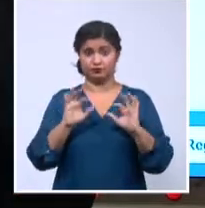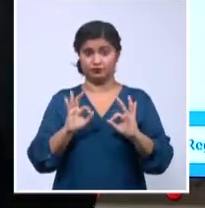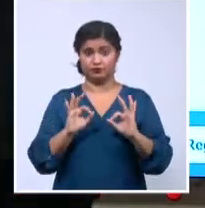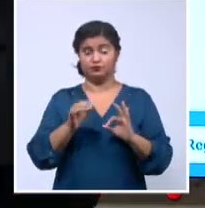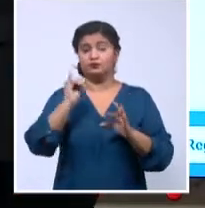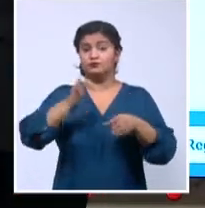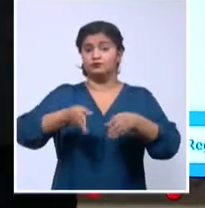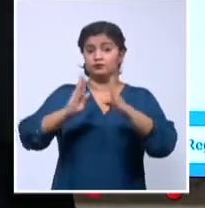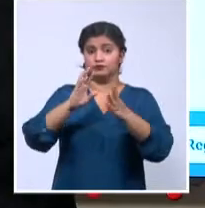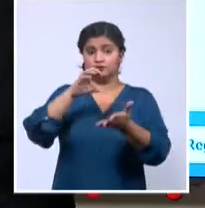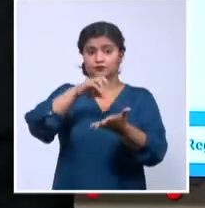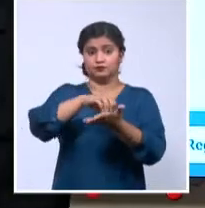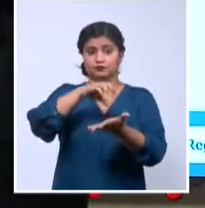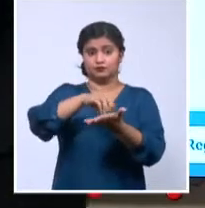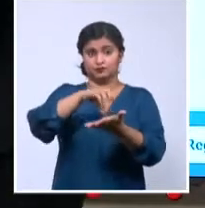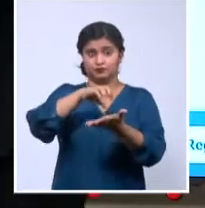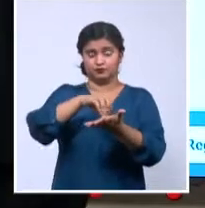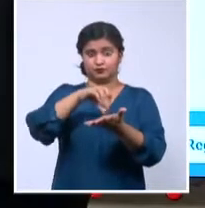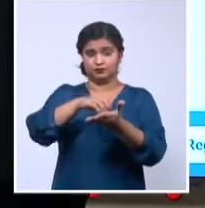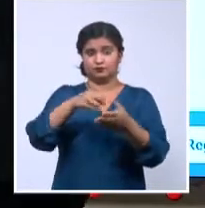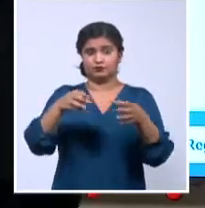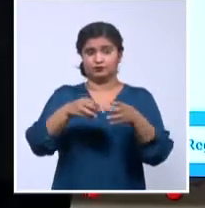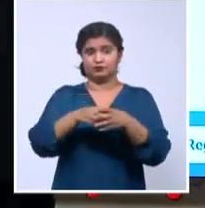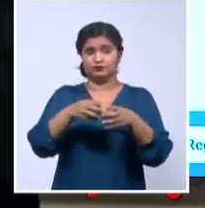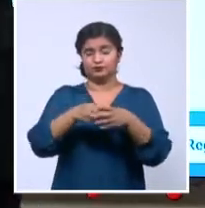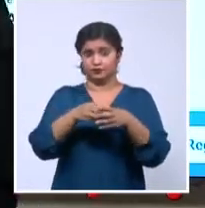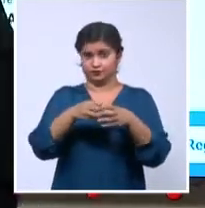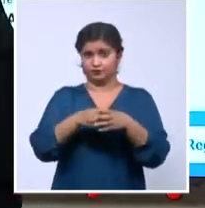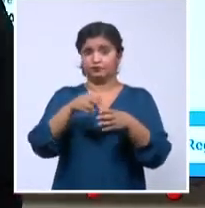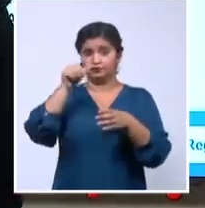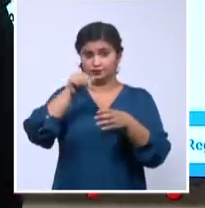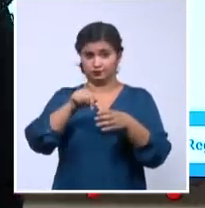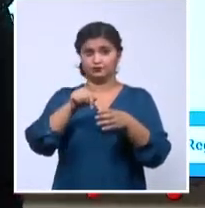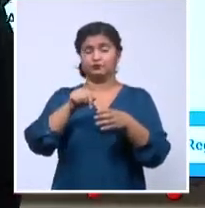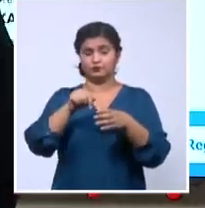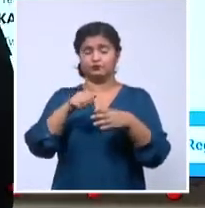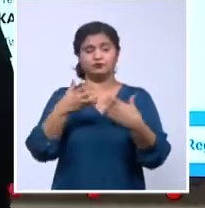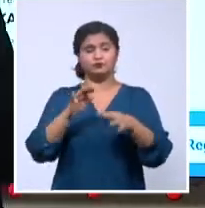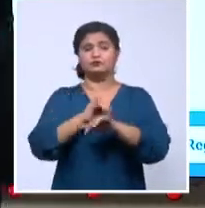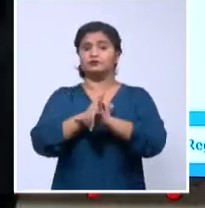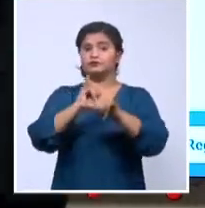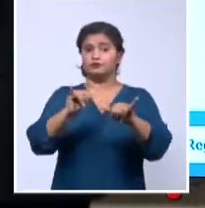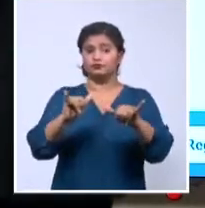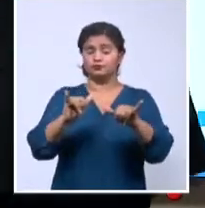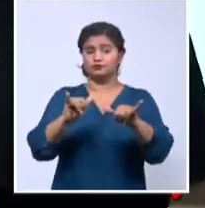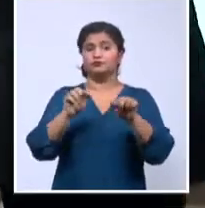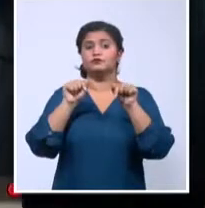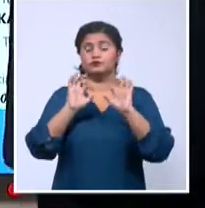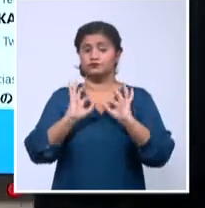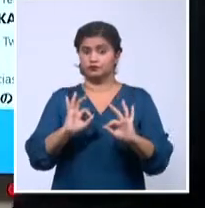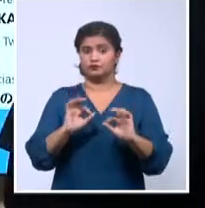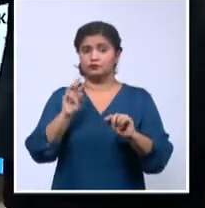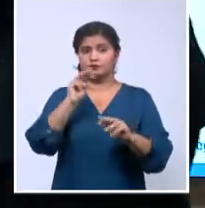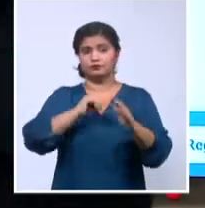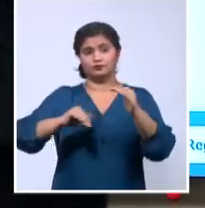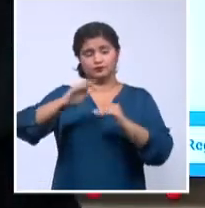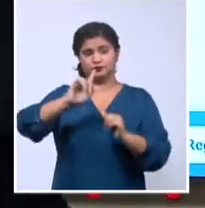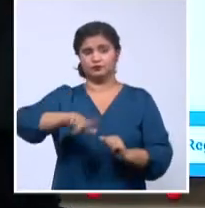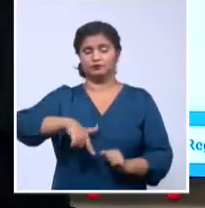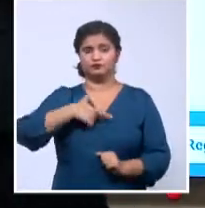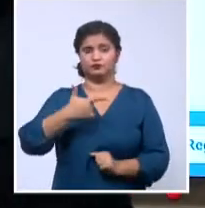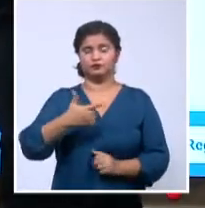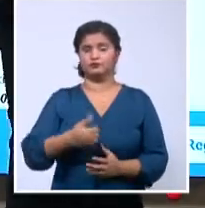institución, que está marcando en este caso la Asociación Hermano Saiz, y a través del tuit y de la nota está también, por supuesto, la del Ministerio de Cultura.